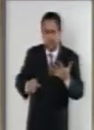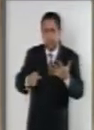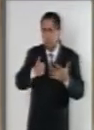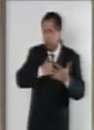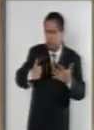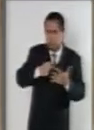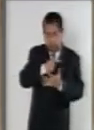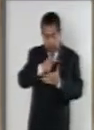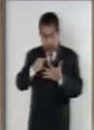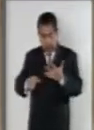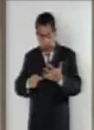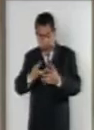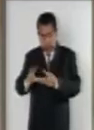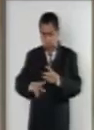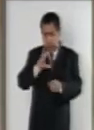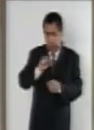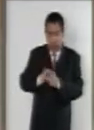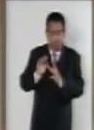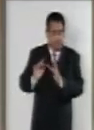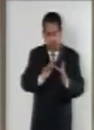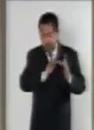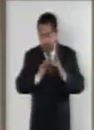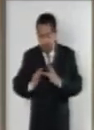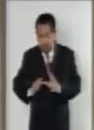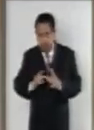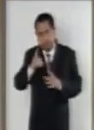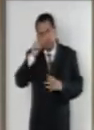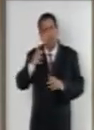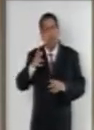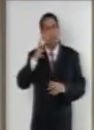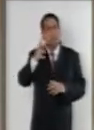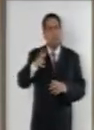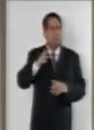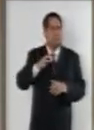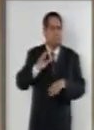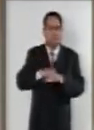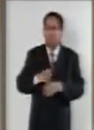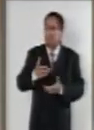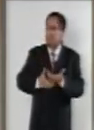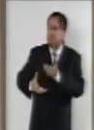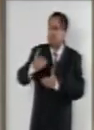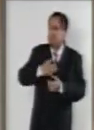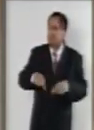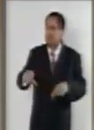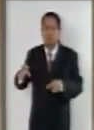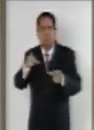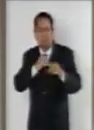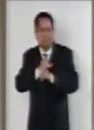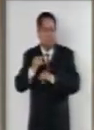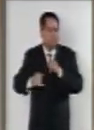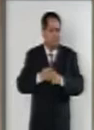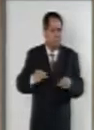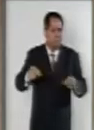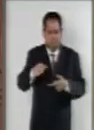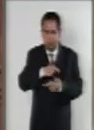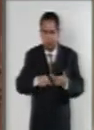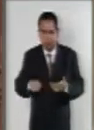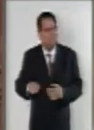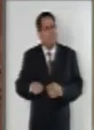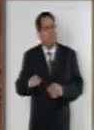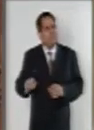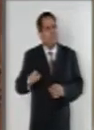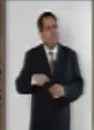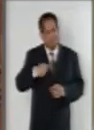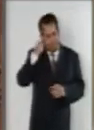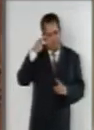interoceánicos y un potencial de conectividad hacia otros mercados nacionales o internacionales. Y ahí llegamos al